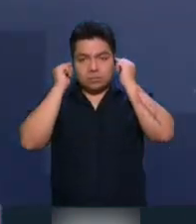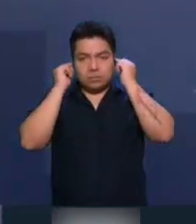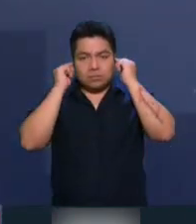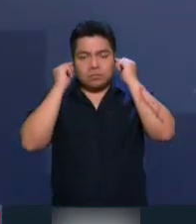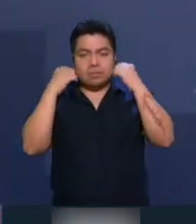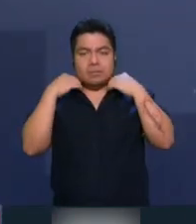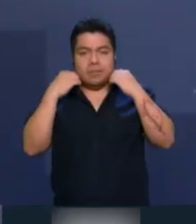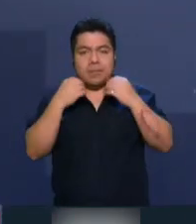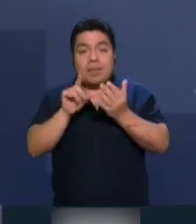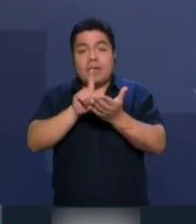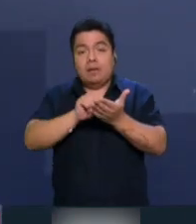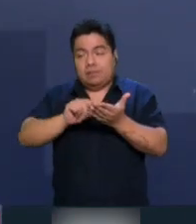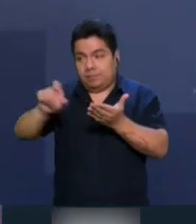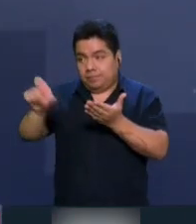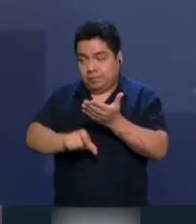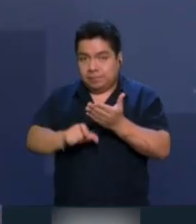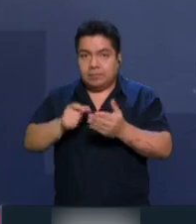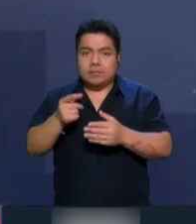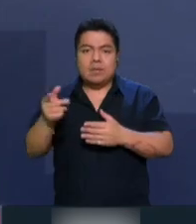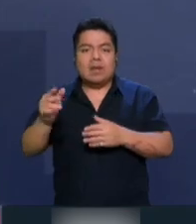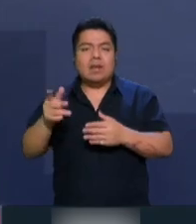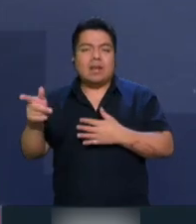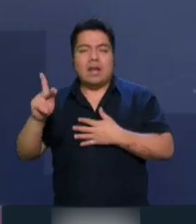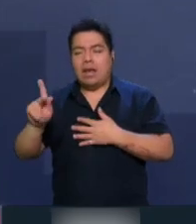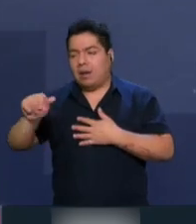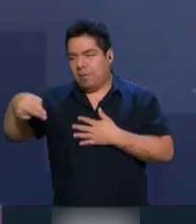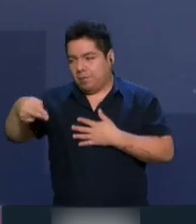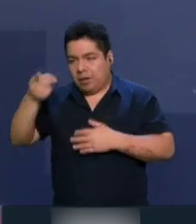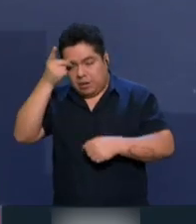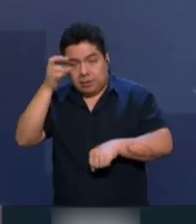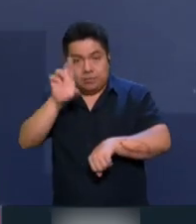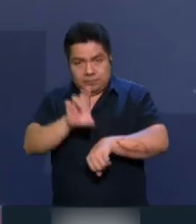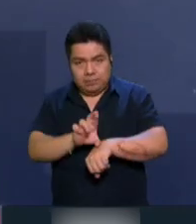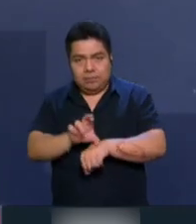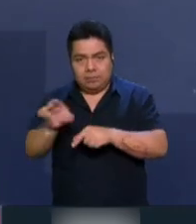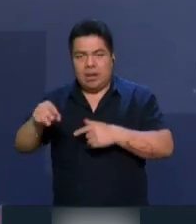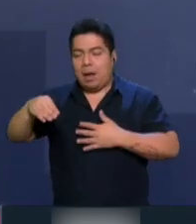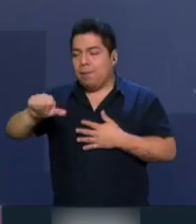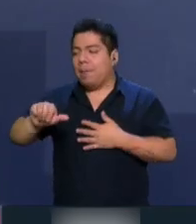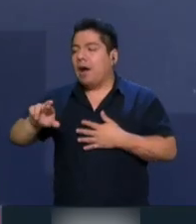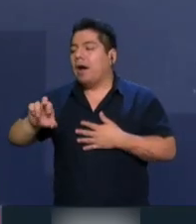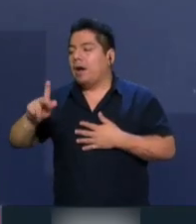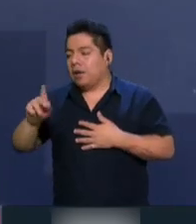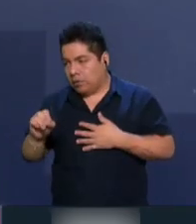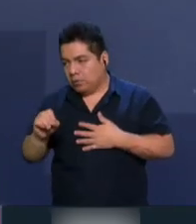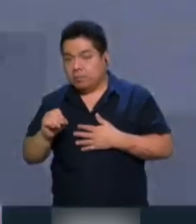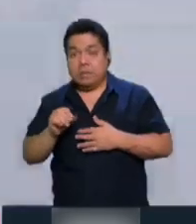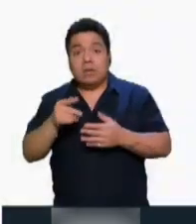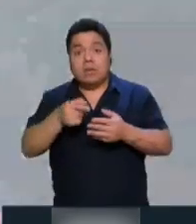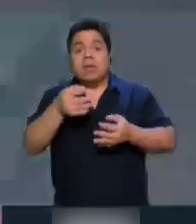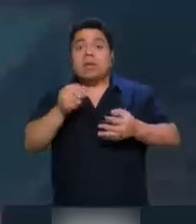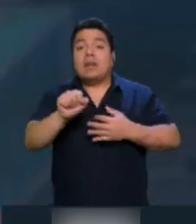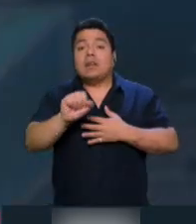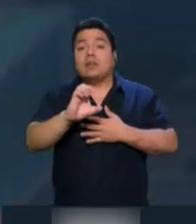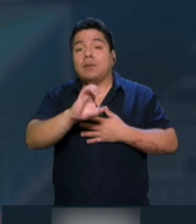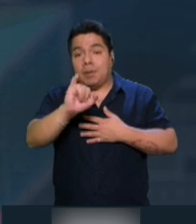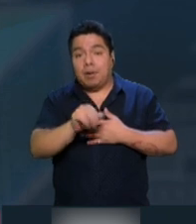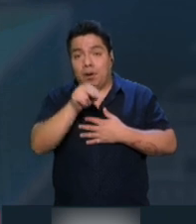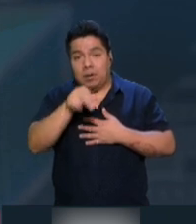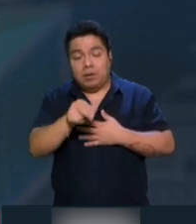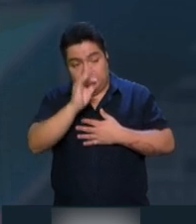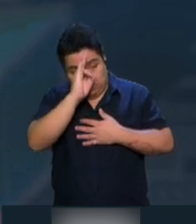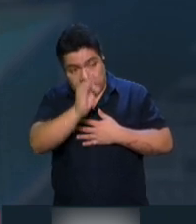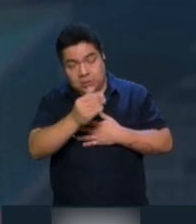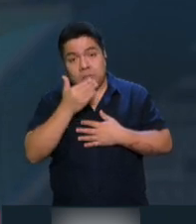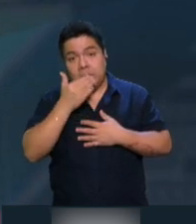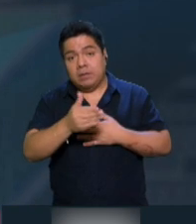Y a través de sus redes sociales, el dirigente nacional del PAN y senador plurinominal Marco Cortés respaldó la decisión de la Suprema Corte de Justicia de la